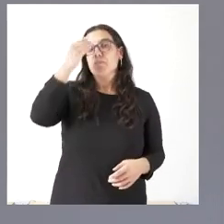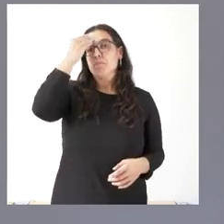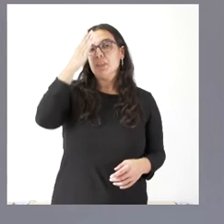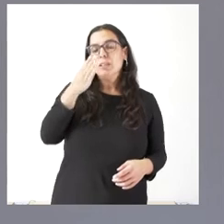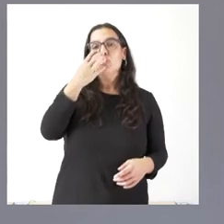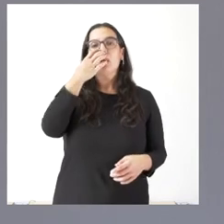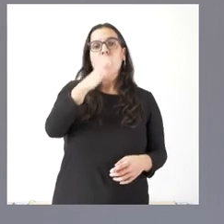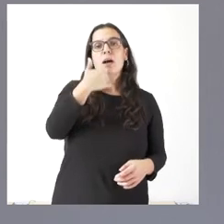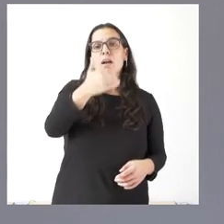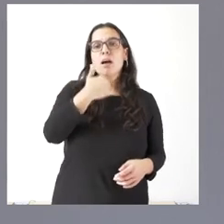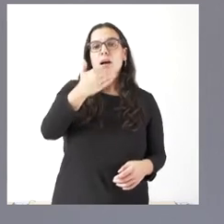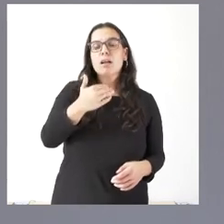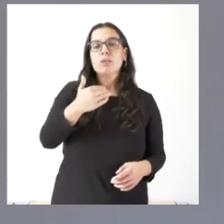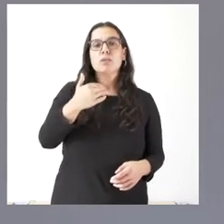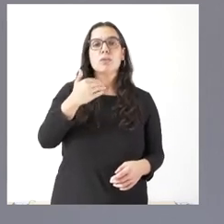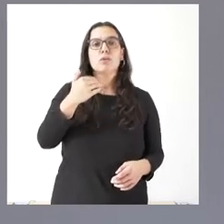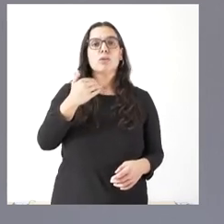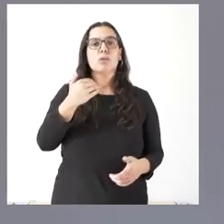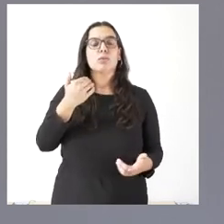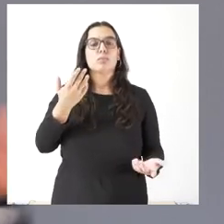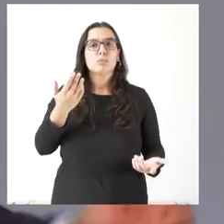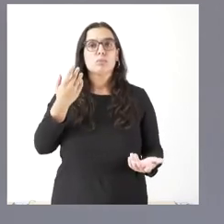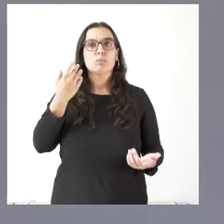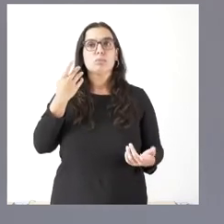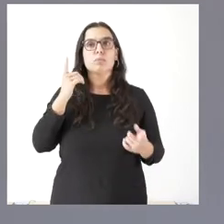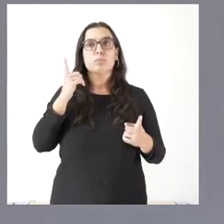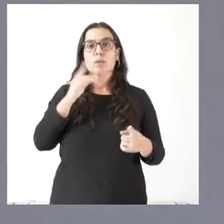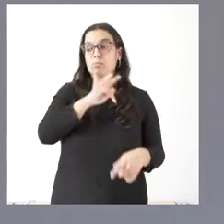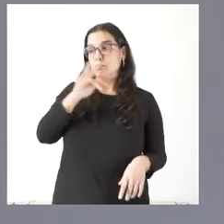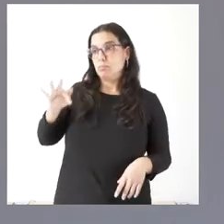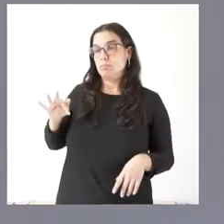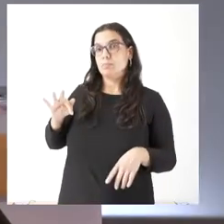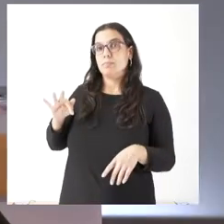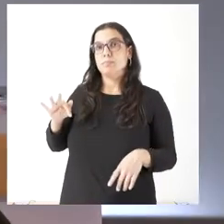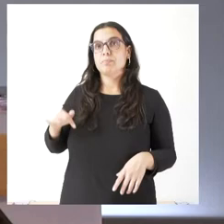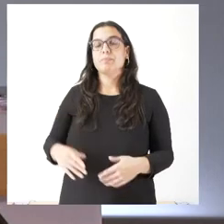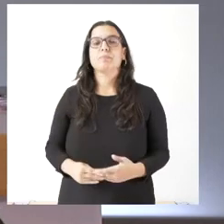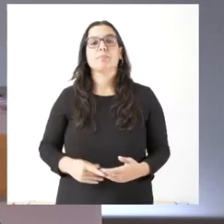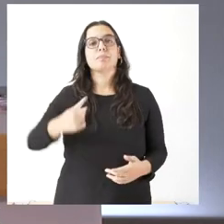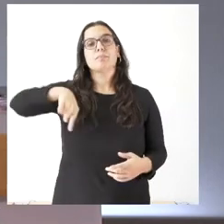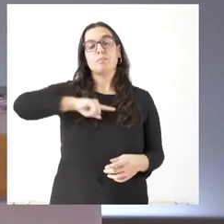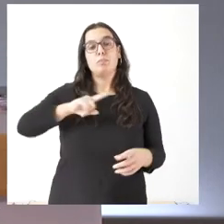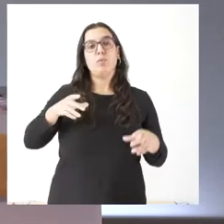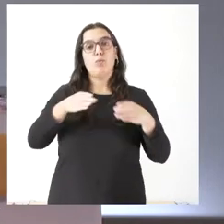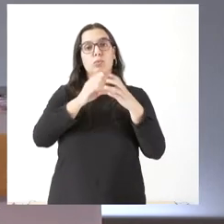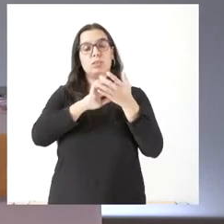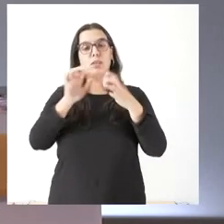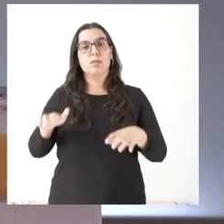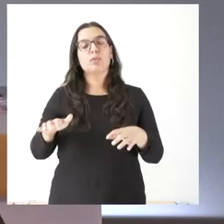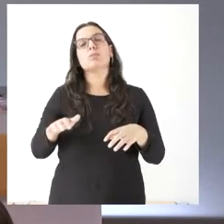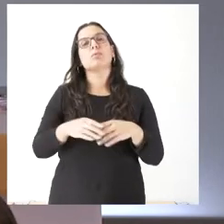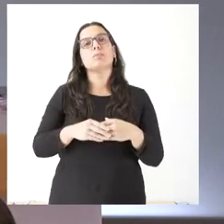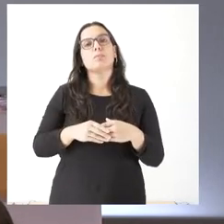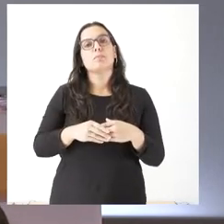queja o llevar alguna acción o qué tienen previsto hacer. Pues no sé si quieres contestar tú mejor o yo. Bueno, desde la Junta de Castilla y León y desde la Consejería